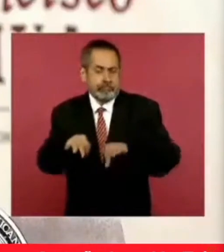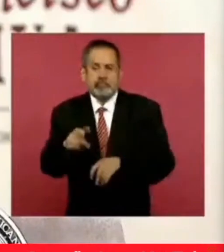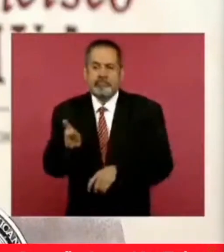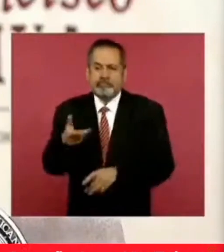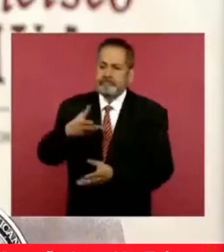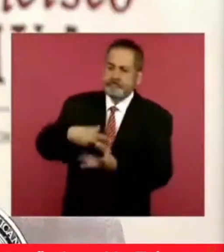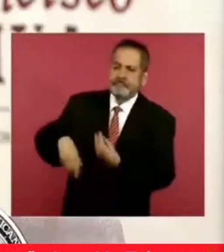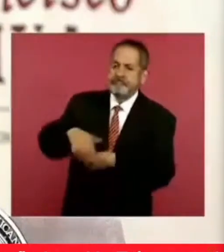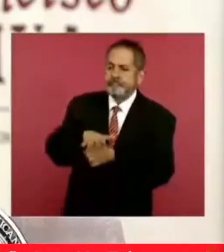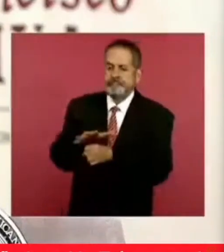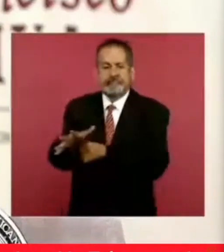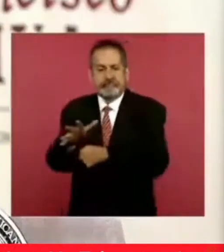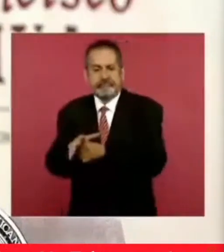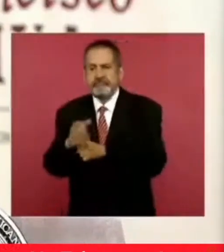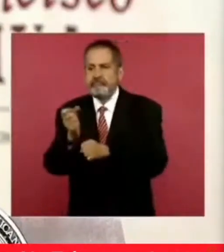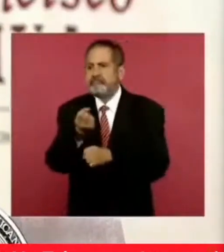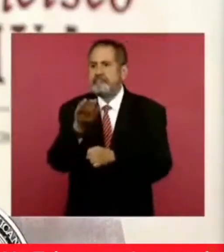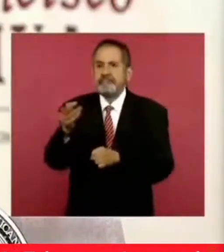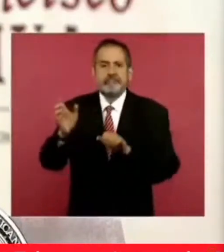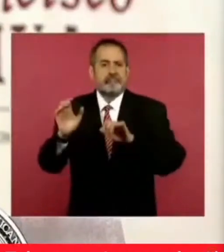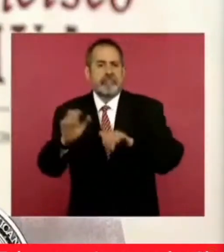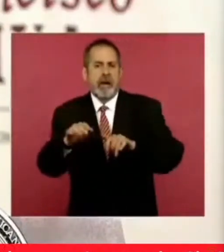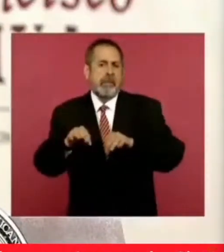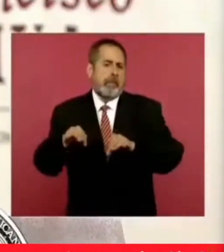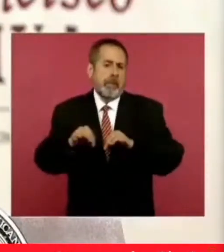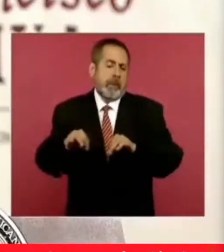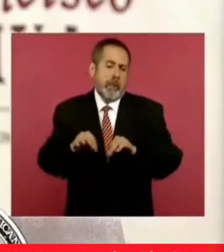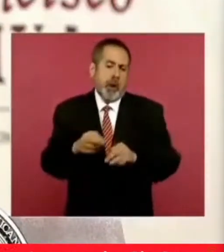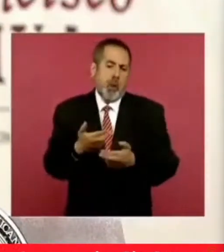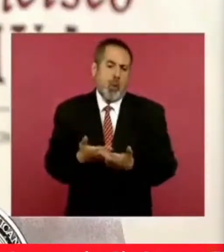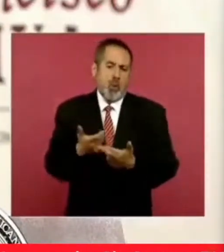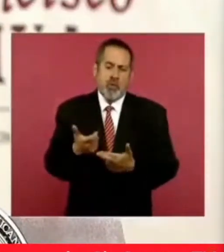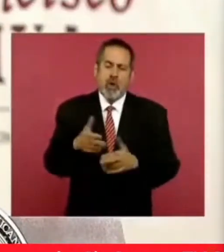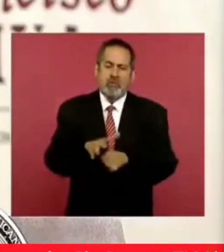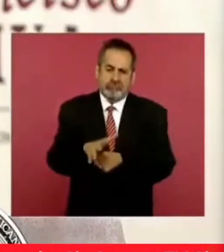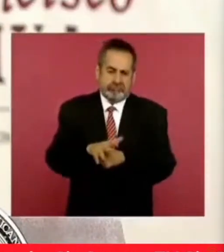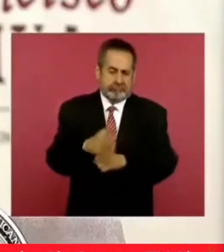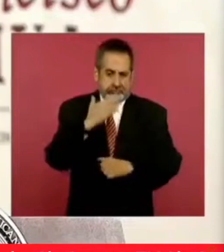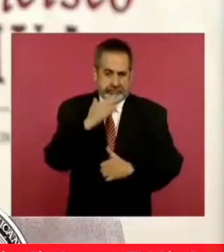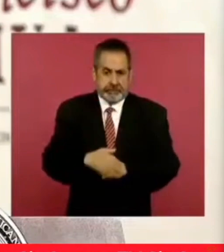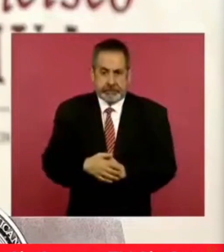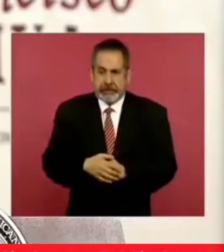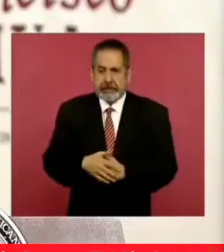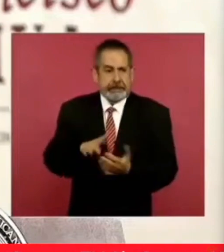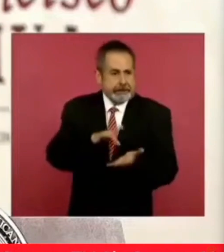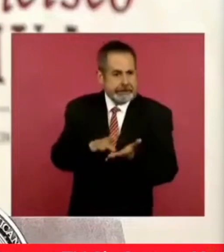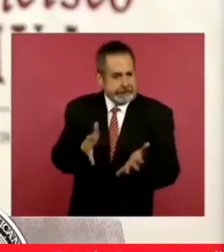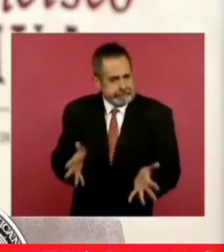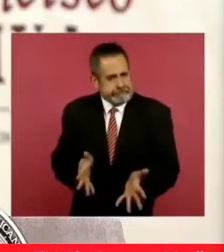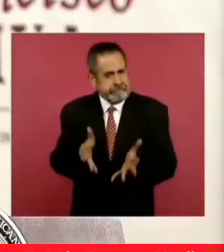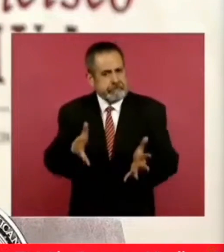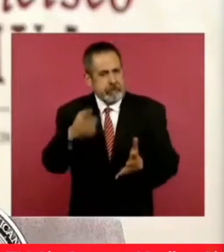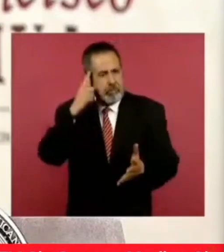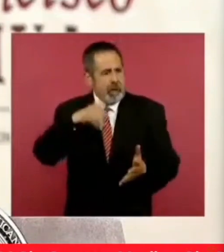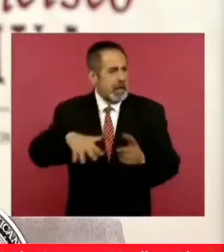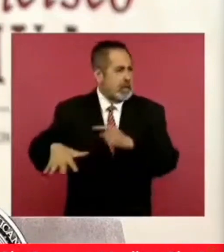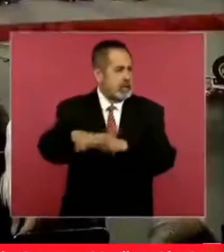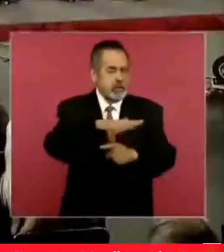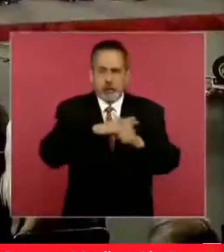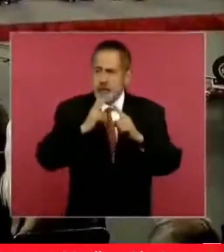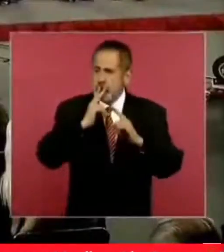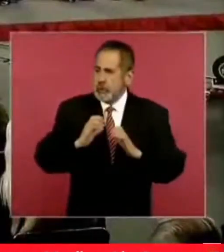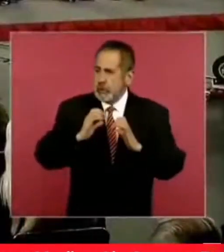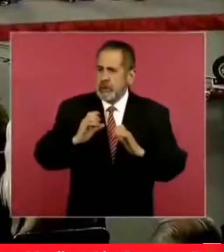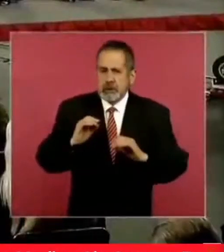y la generación de empleos de manera directa e indirecta y como un impulso a la ecología del área y para el mejoramiento de carácter ambiental de la